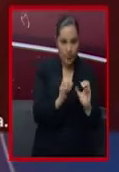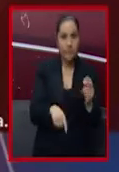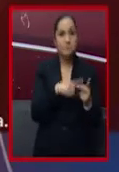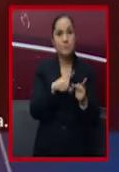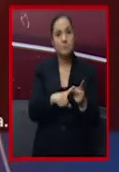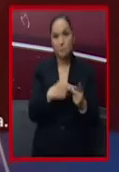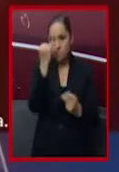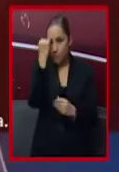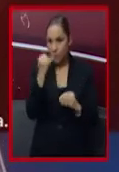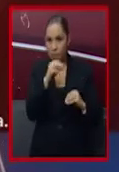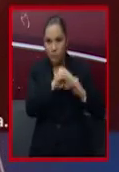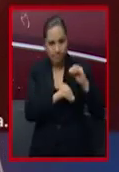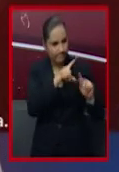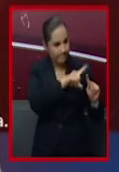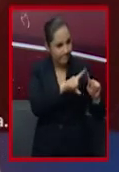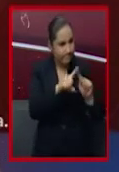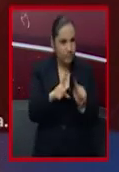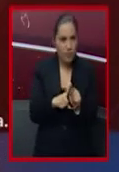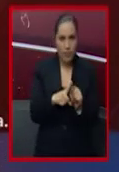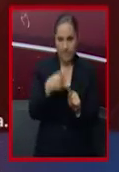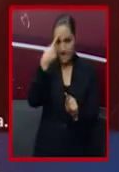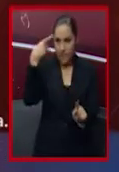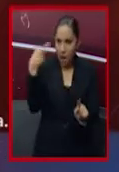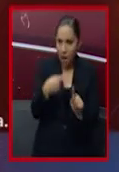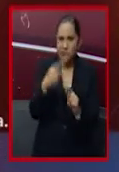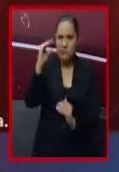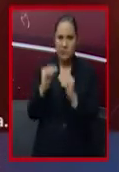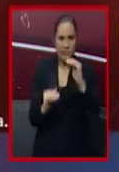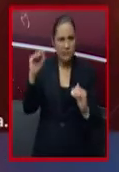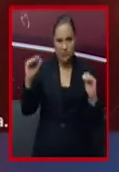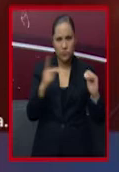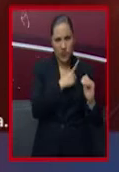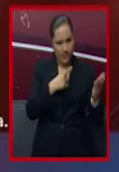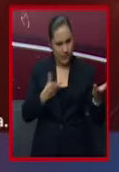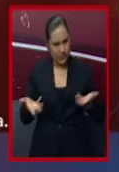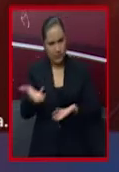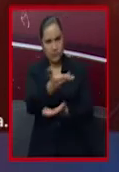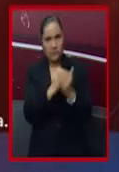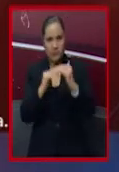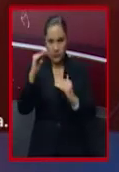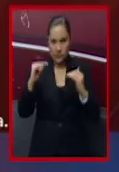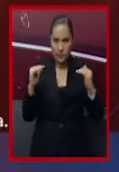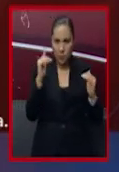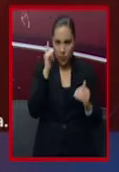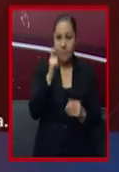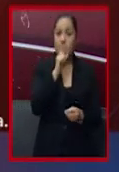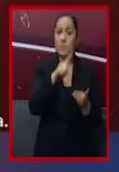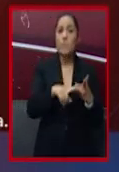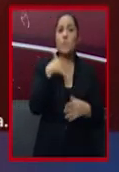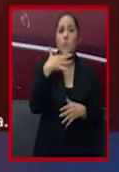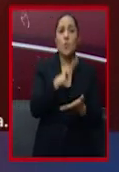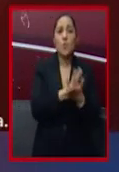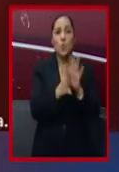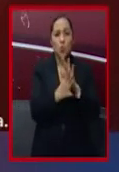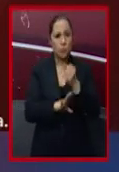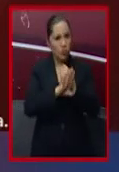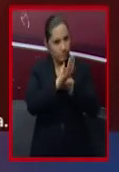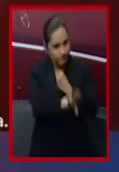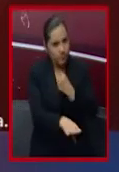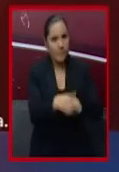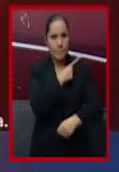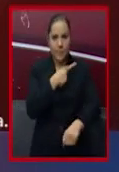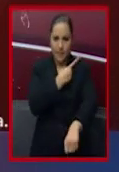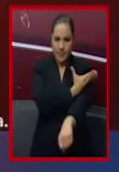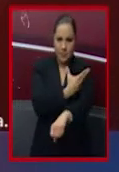bienestar social que termine con la desigualdad, impulsar trabajos en materia de anticorrupción y transparencia y pugnar por revertir